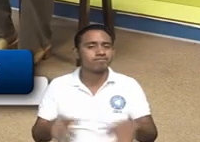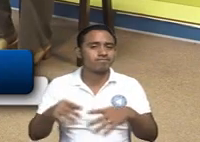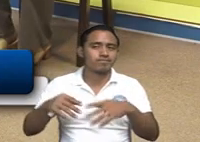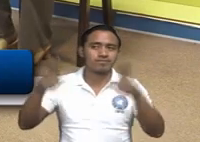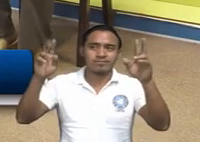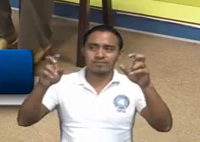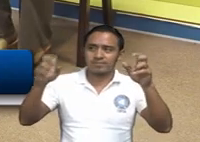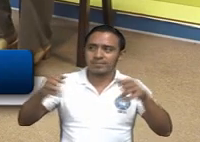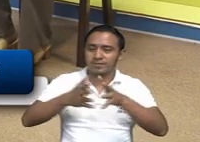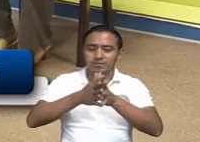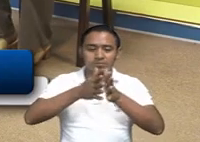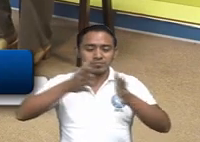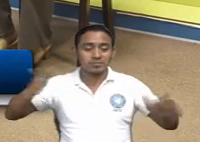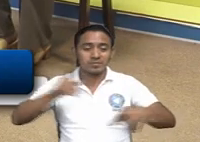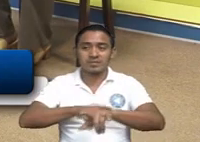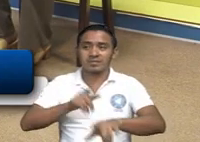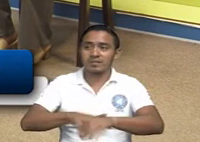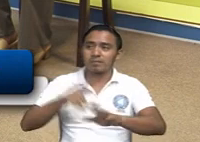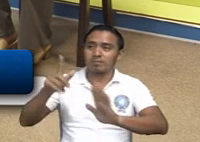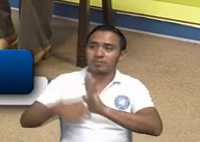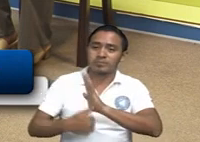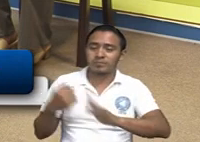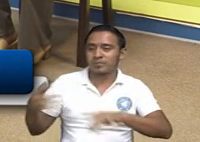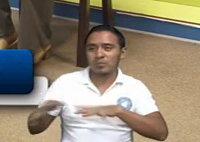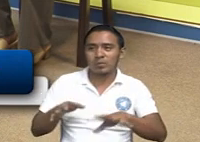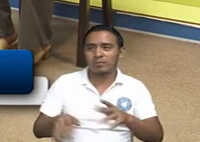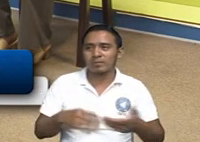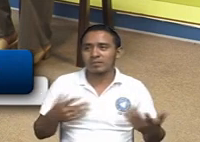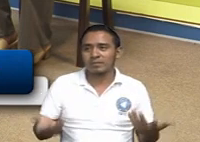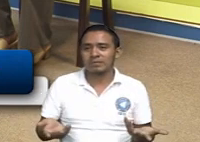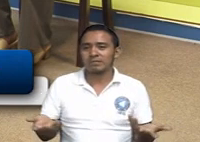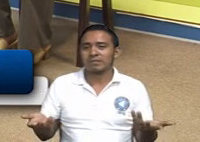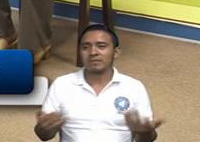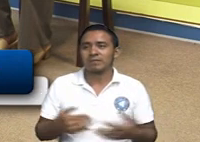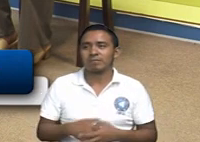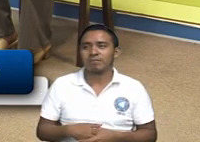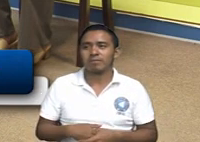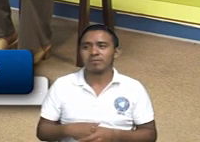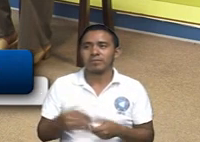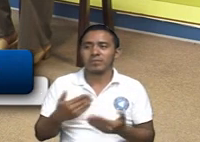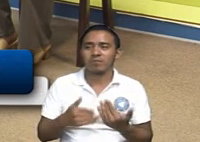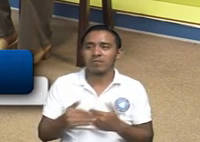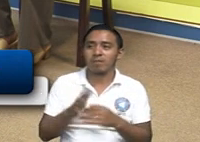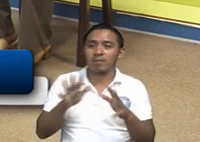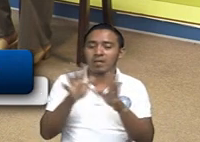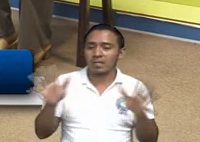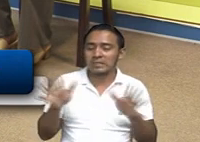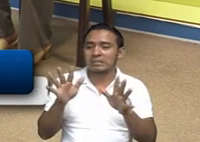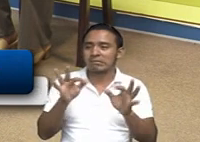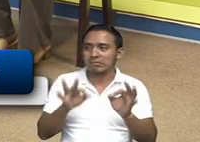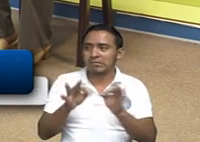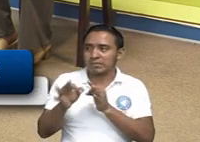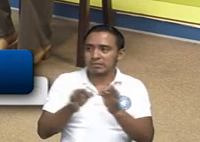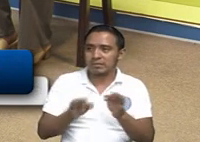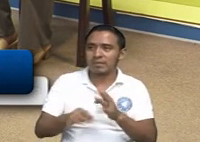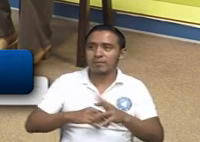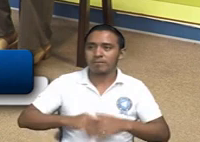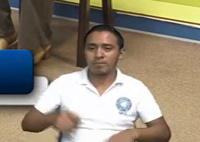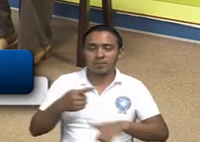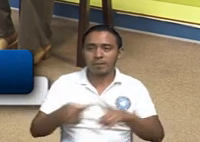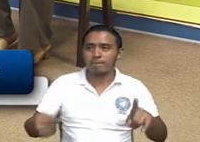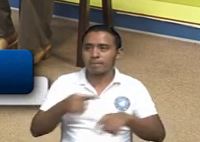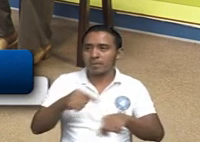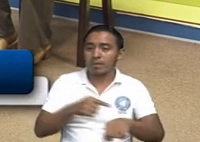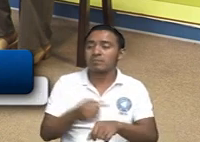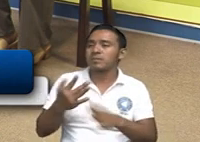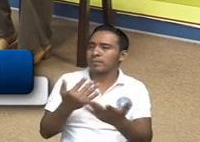muy amplio para poco tiempo. No lo podemos abordar más abiertamente y más en detalle con media hora. Quizás